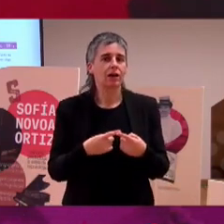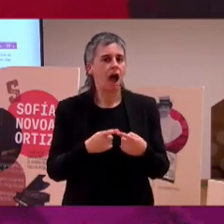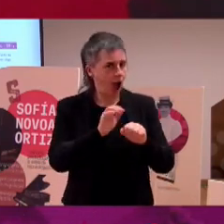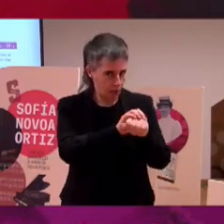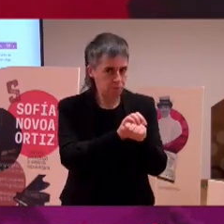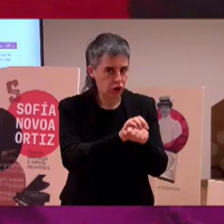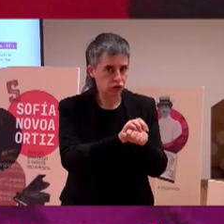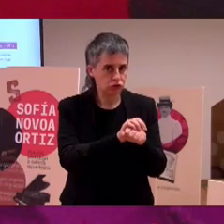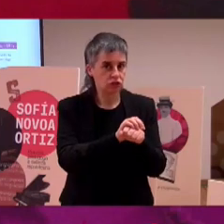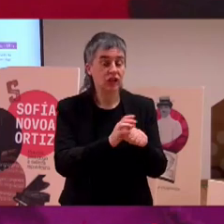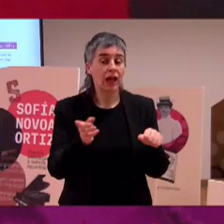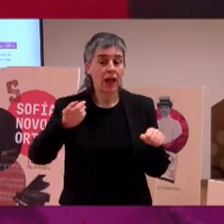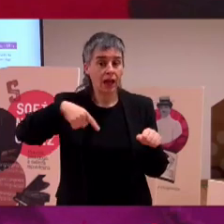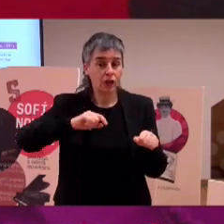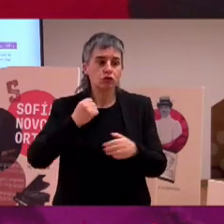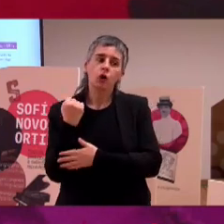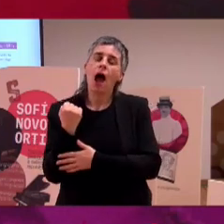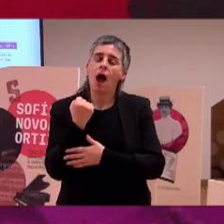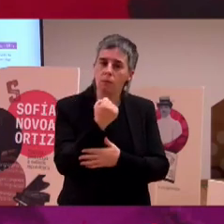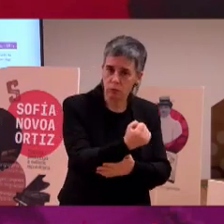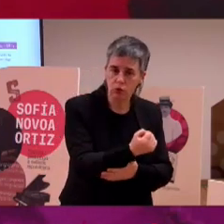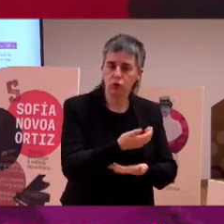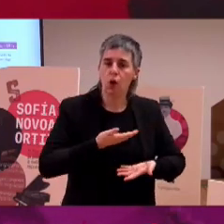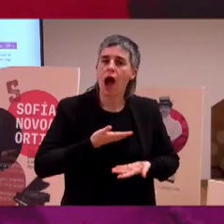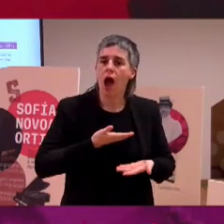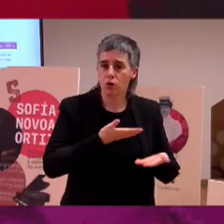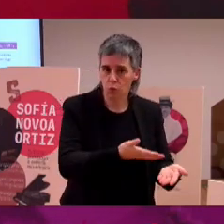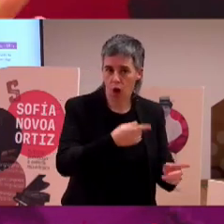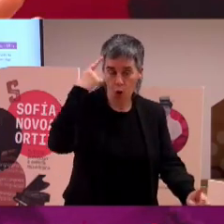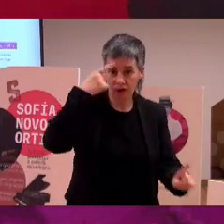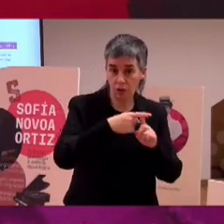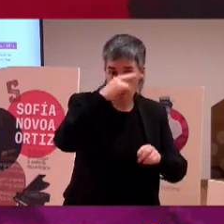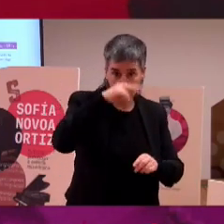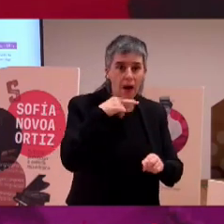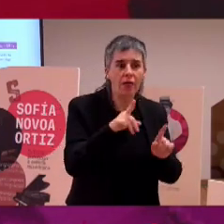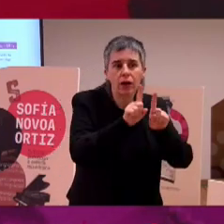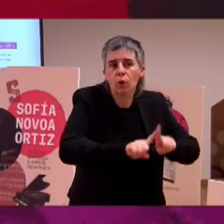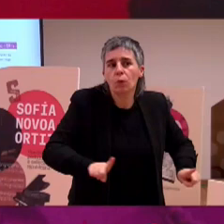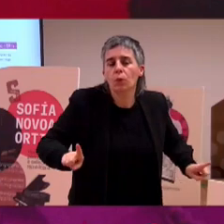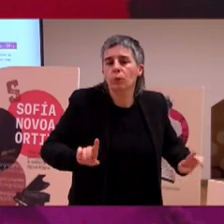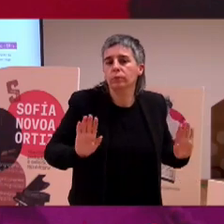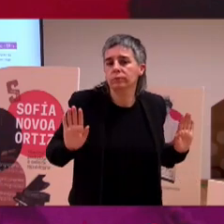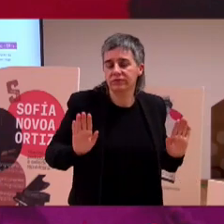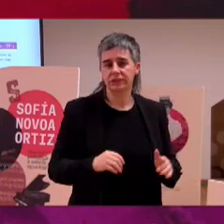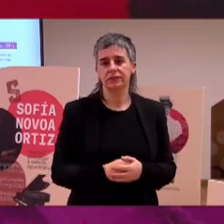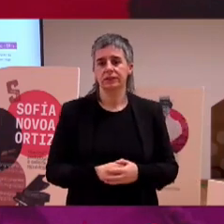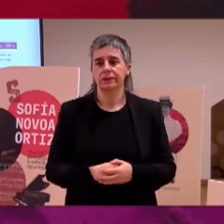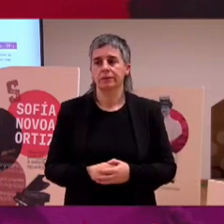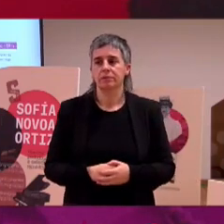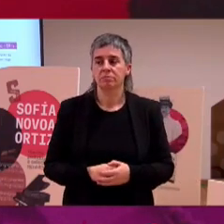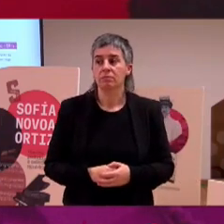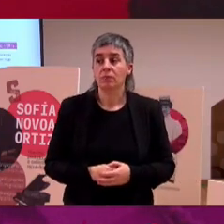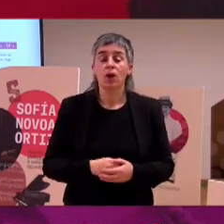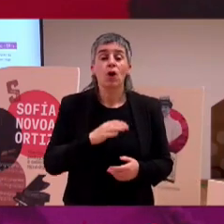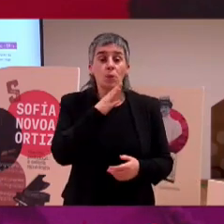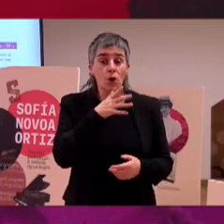amigos, pois foron os que axudaron a pasar desapercibido, ¿no? Pasaron o pai, porque